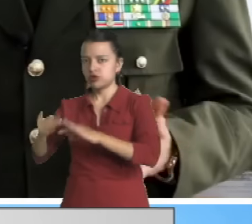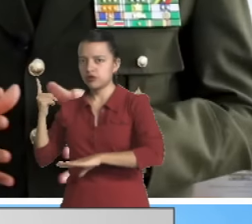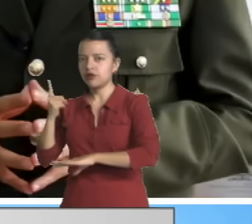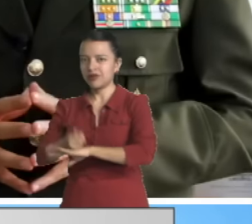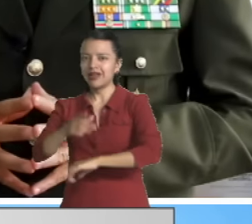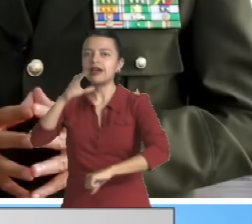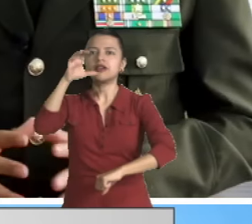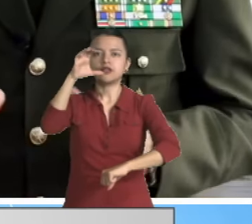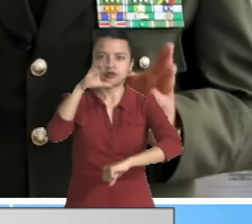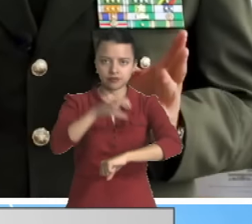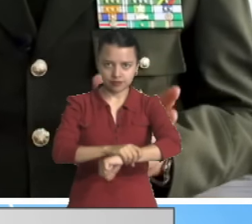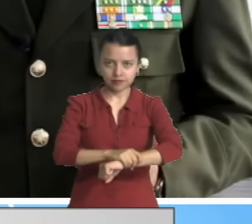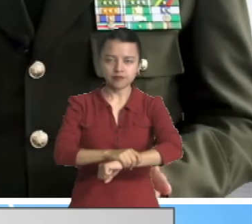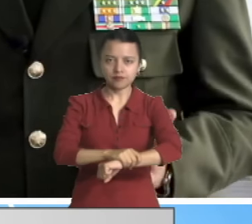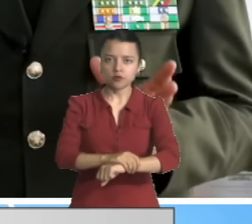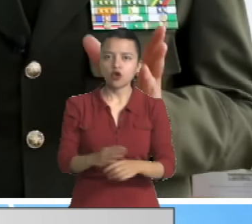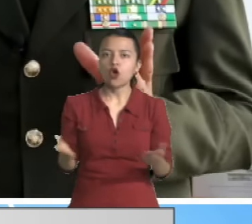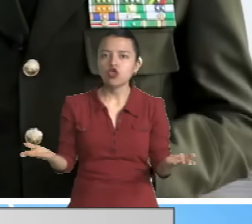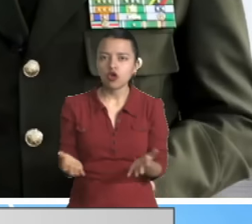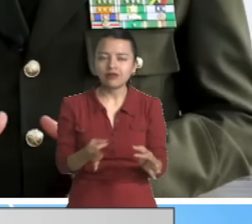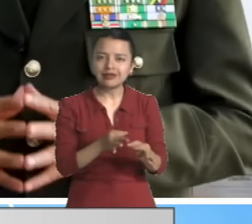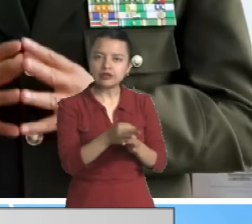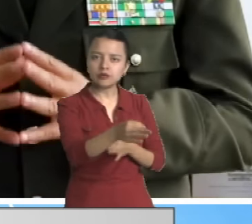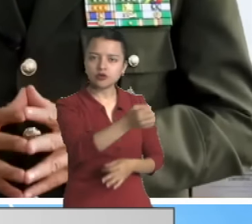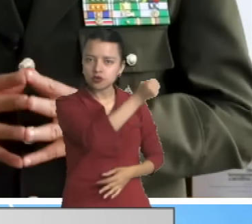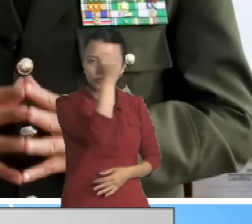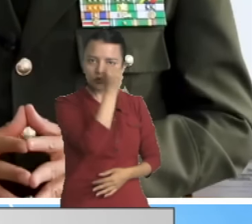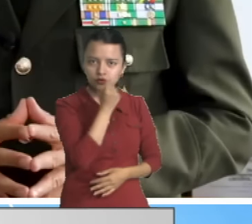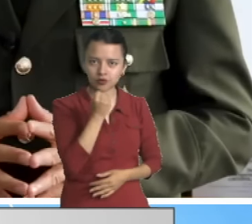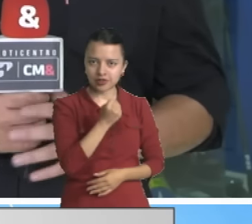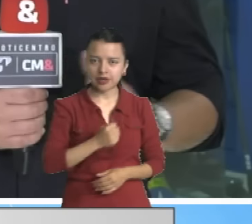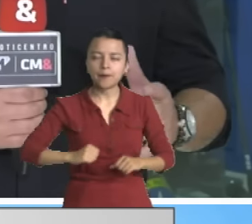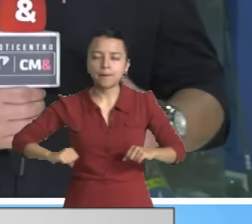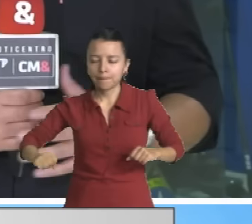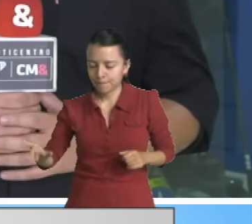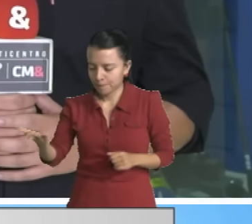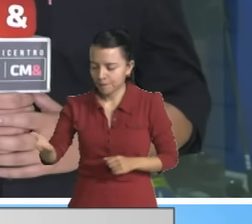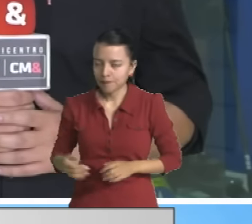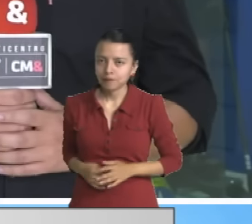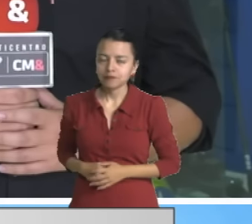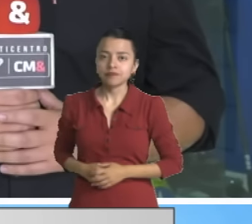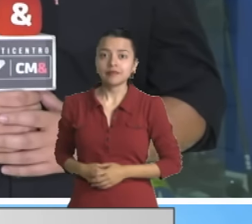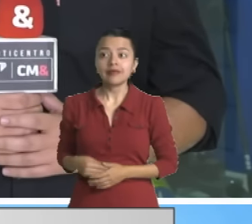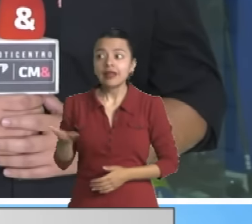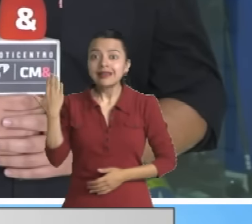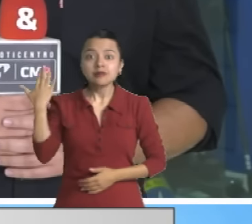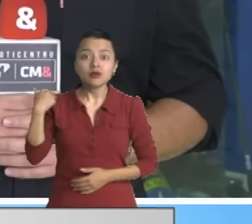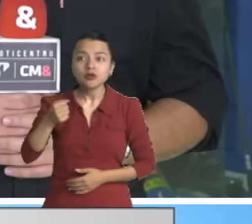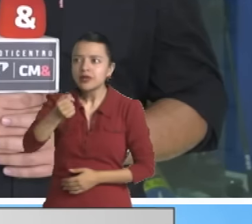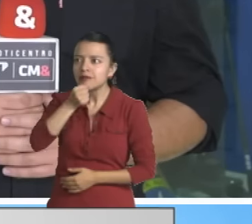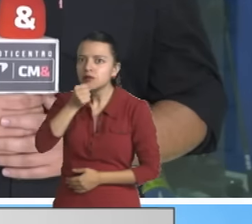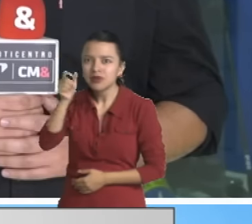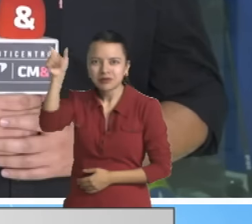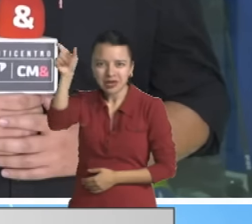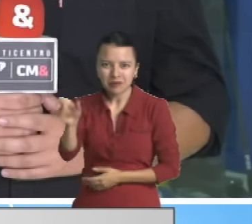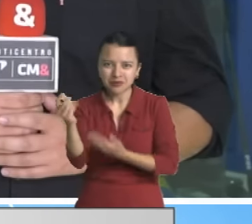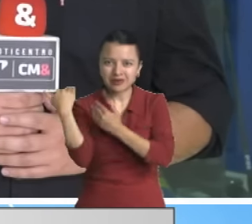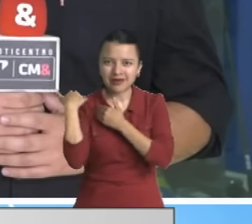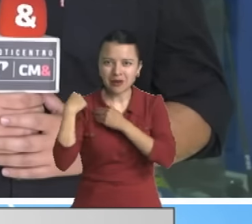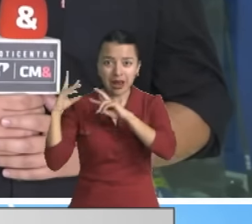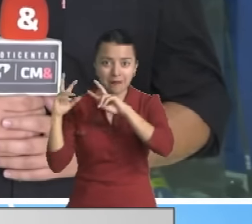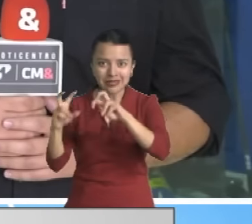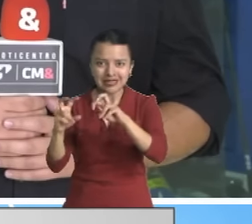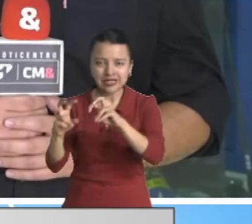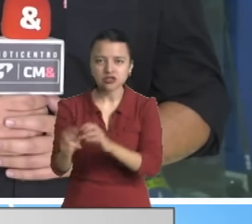y es ejecutada en el municipio de Soacha de esta ciudad. Hace pocos minutos también hablamos con el investigador que estuvo a cargo